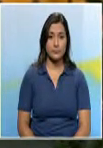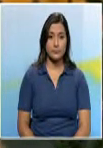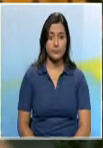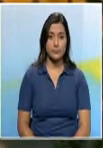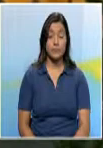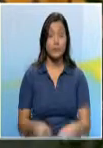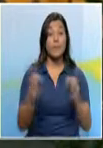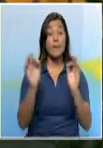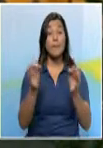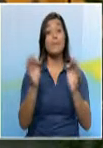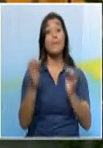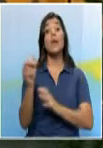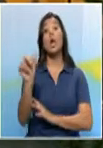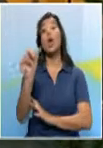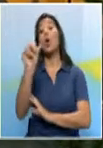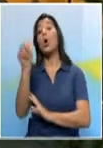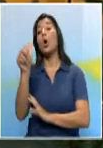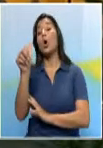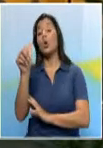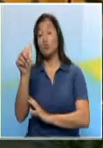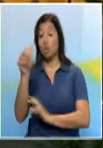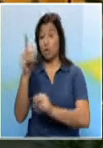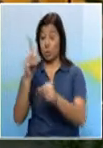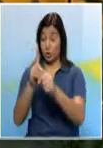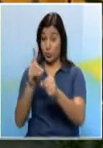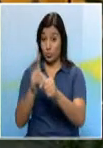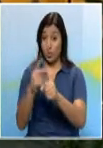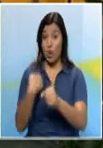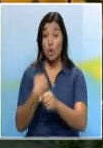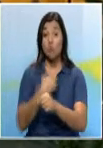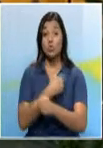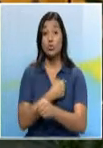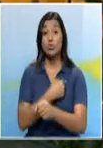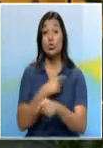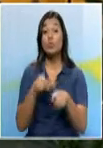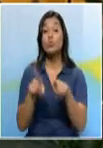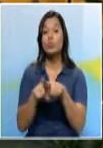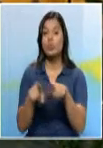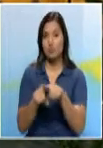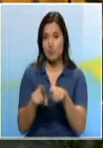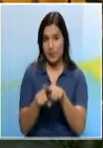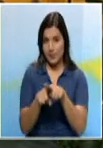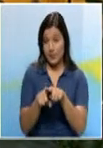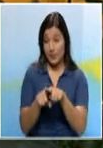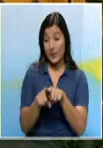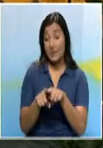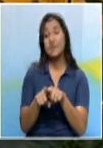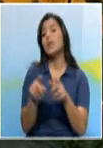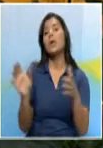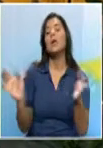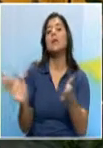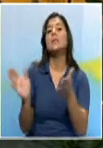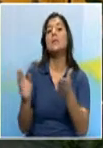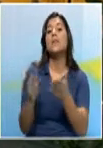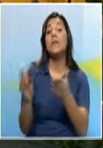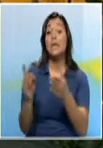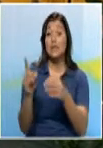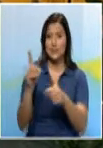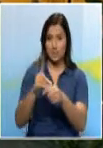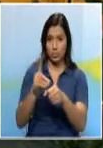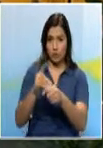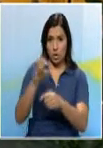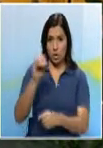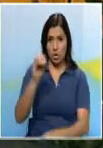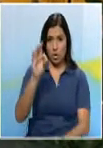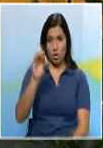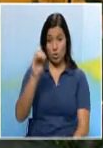Bien, otro de los legisladores que decíamos también impulsa un proyecto de ley sobre este tema es el diputado Otto Guevara. De